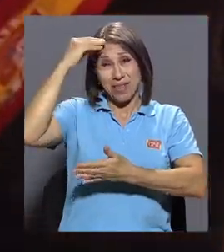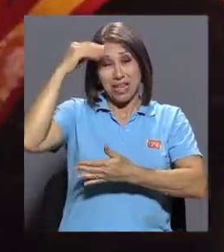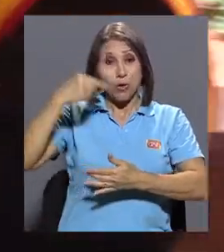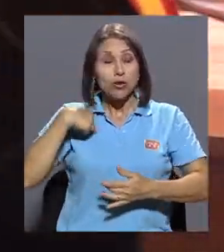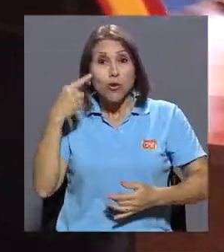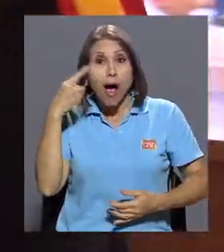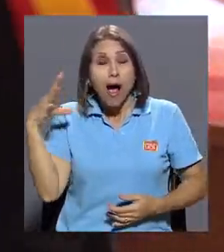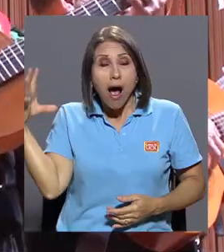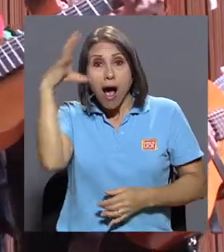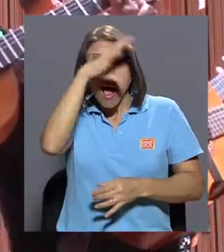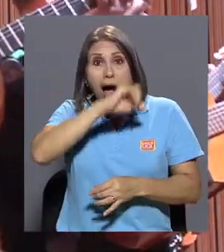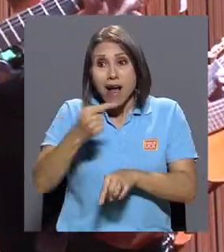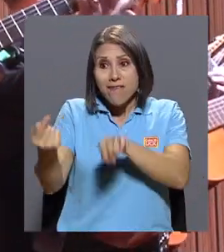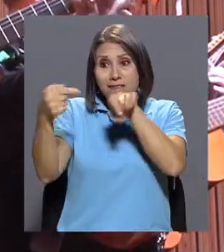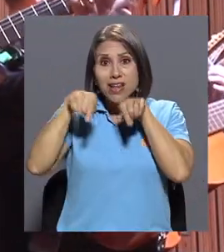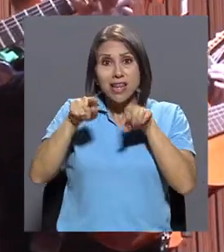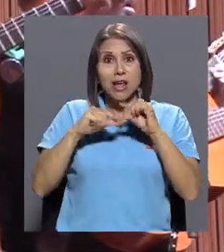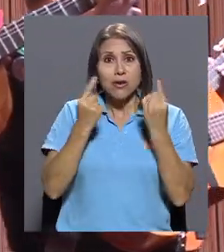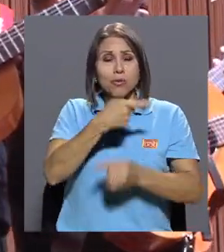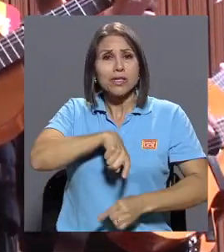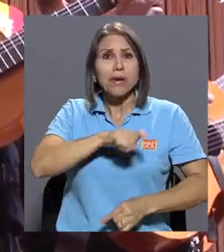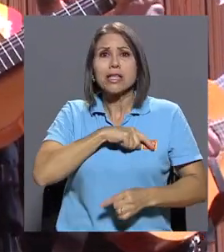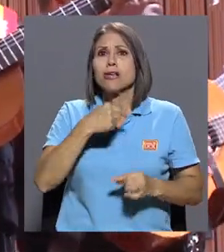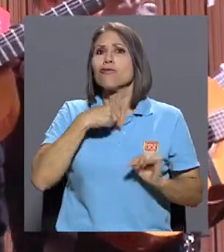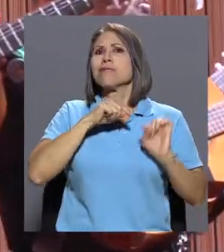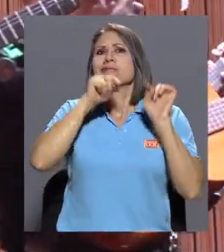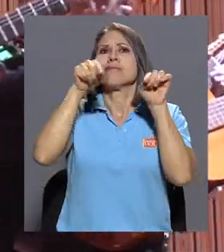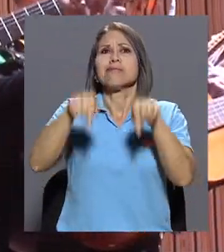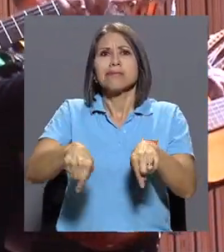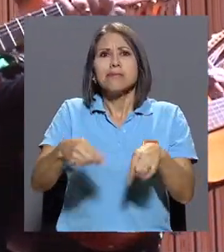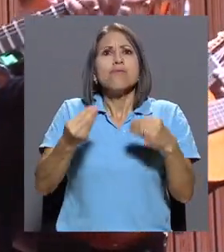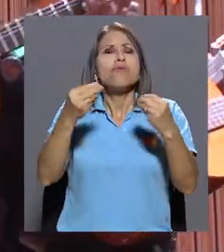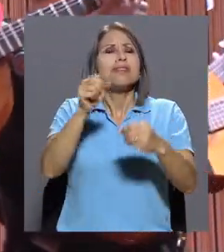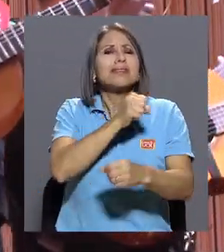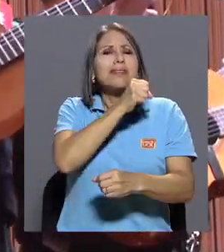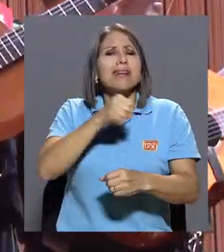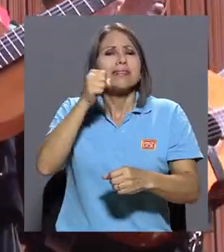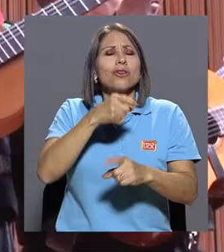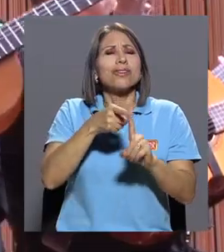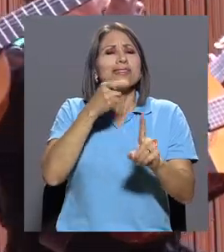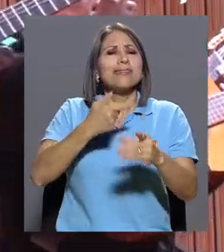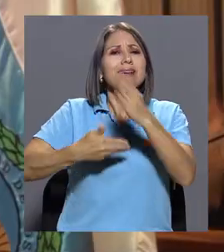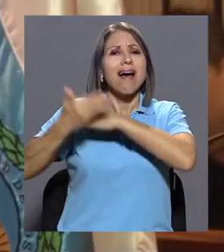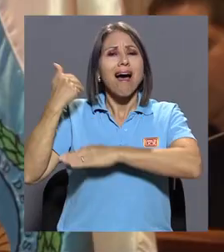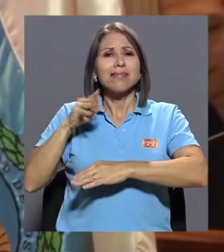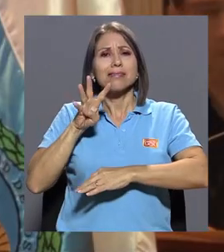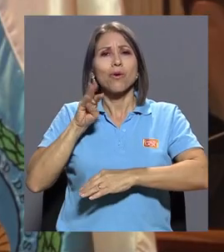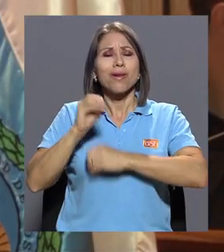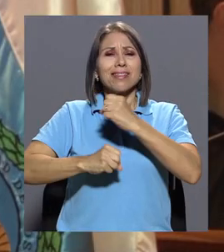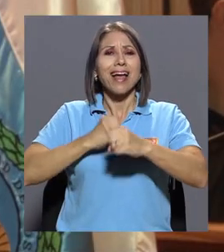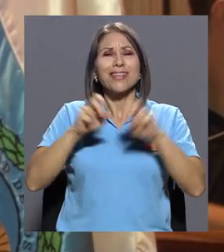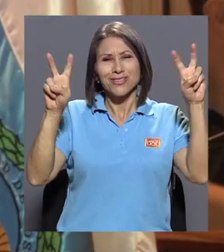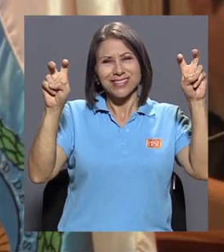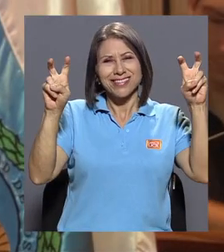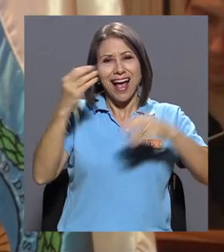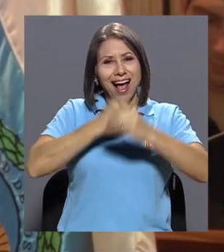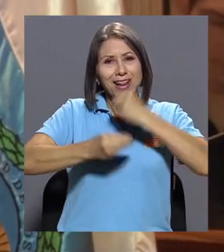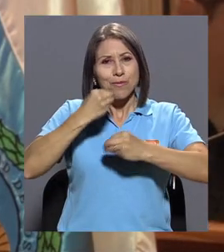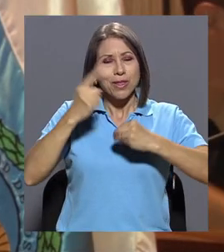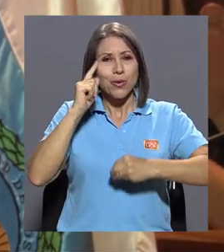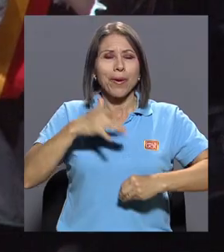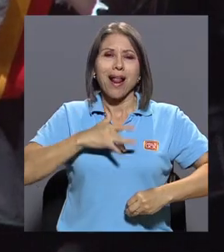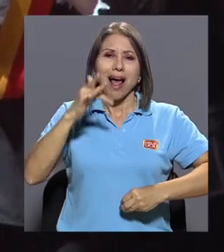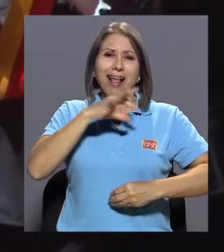Tuna de España acá, yo dije, esto no me lo pierdo. Y muchas de estas canciones son hace 40 años. Es alimento para el alma y